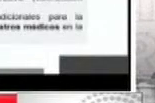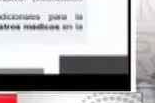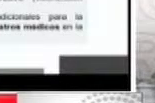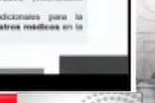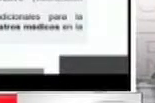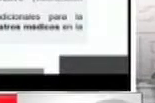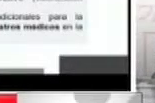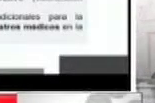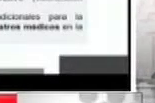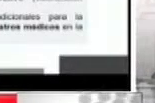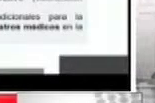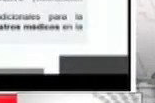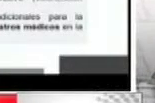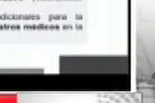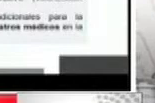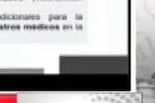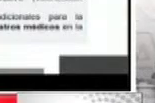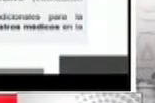o sea, un